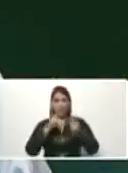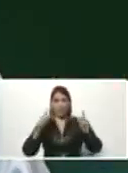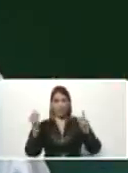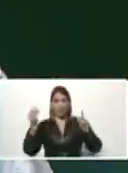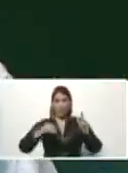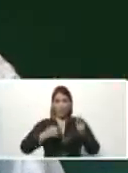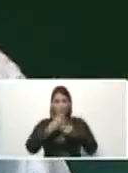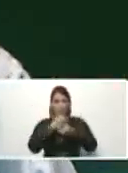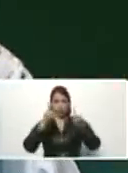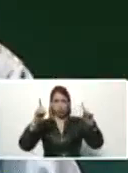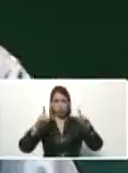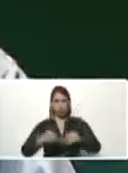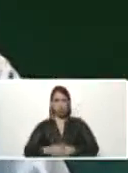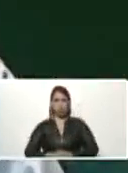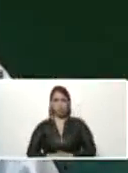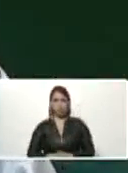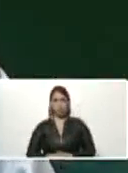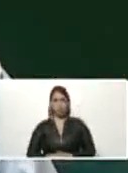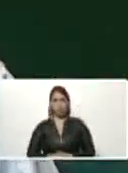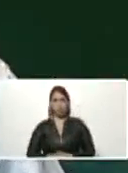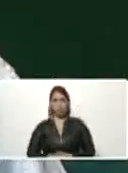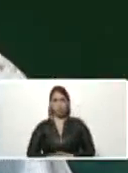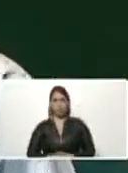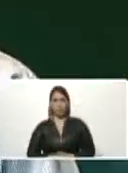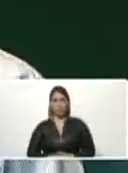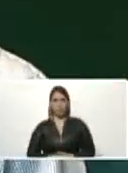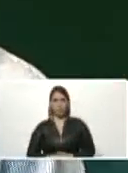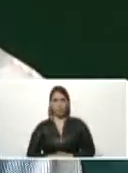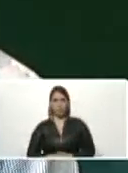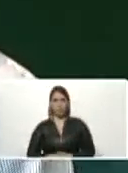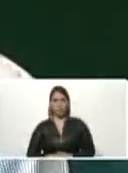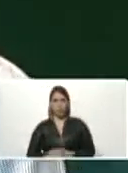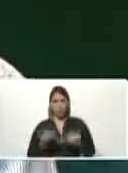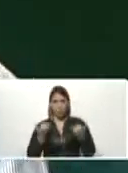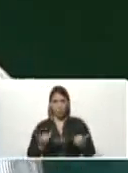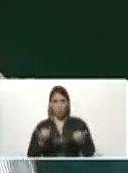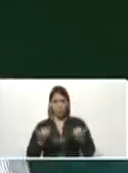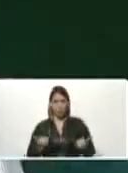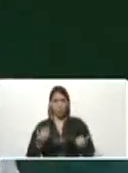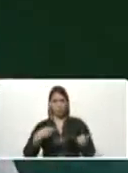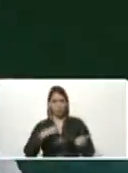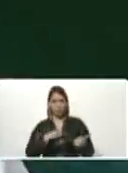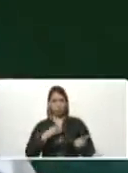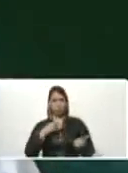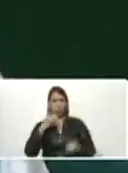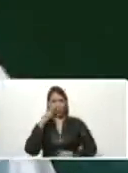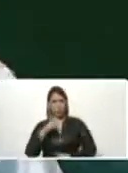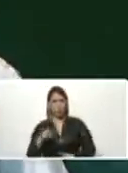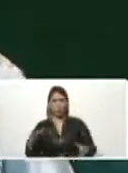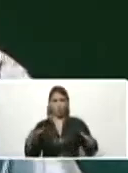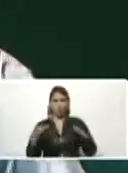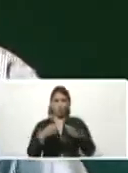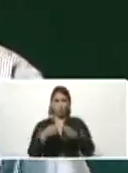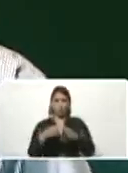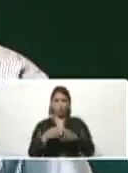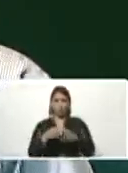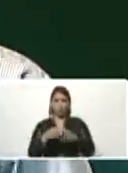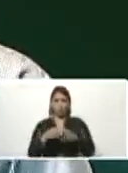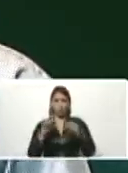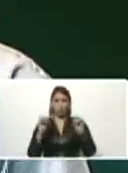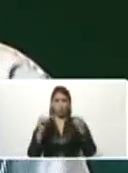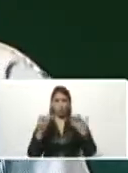más democráticas. Esta ocasión de reunirnos ha sido un